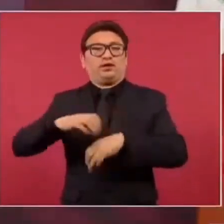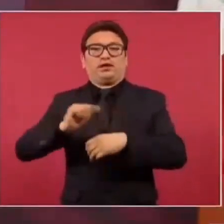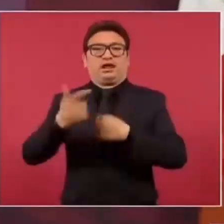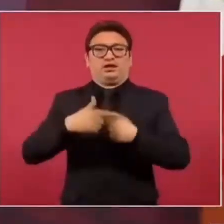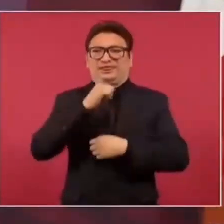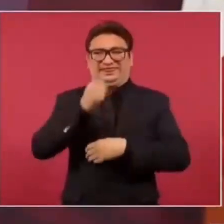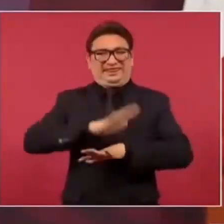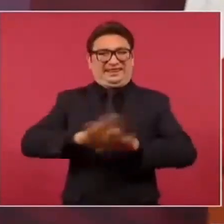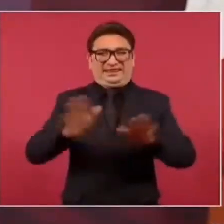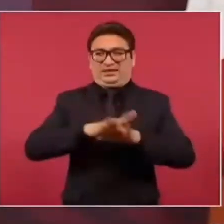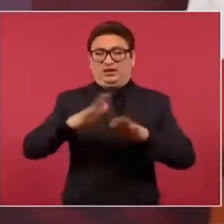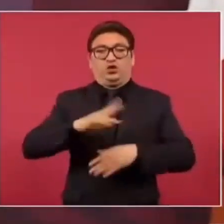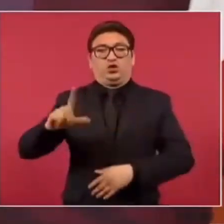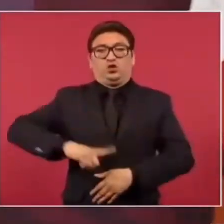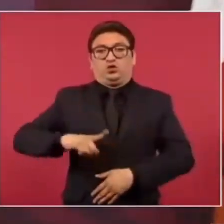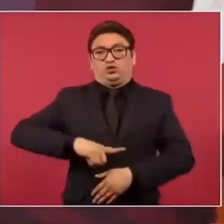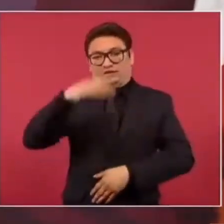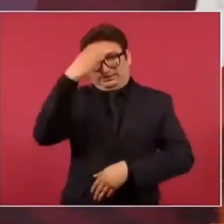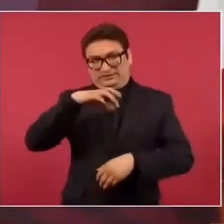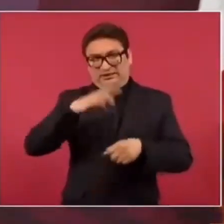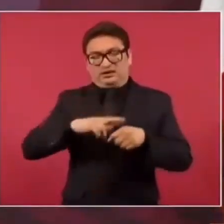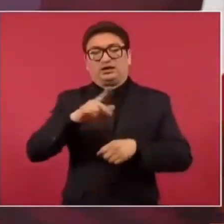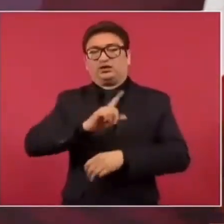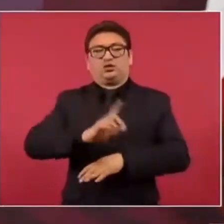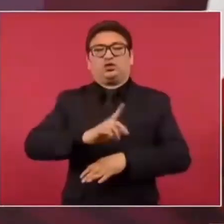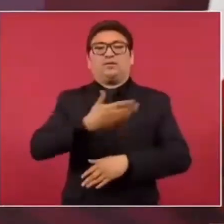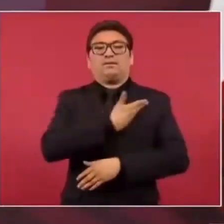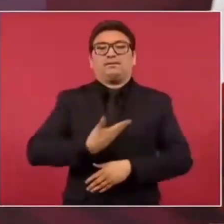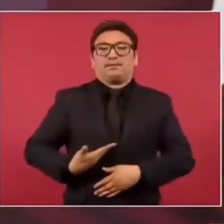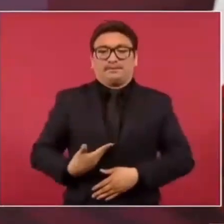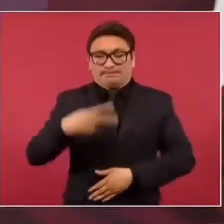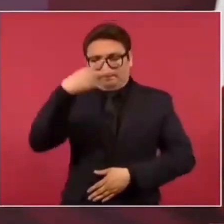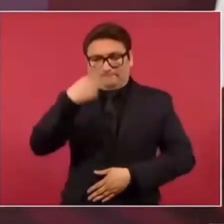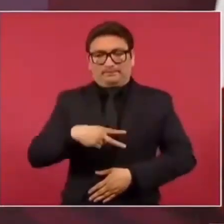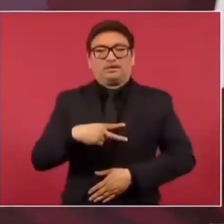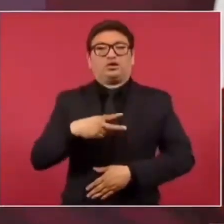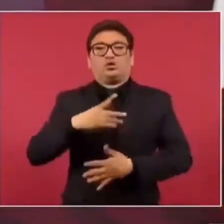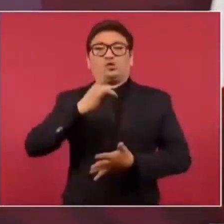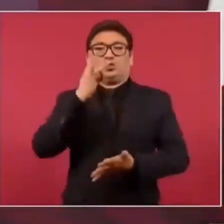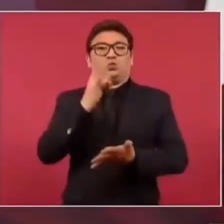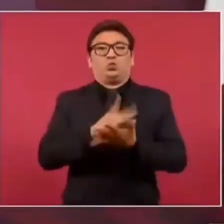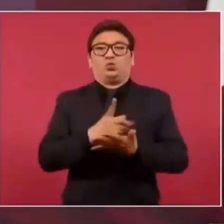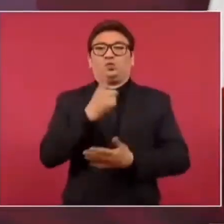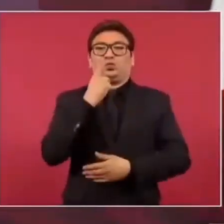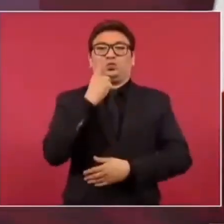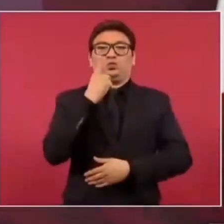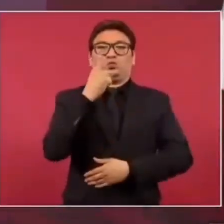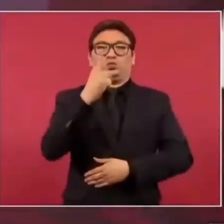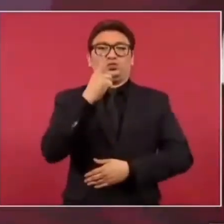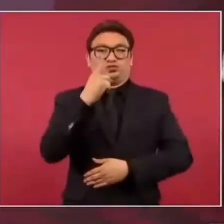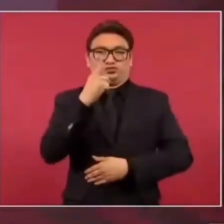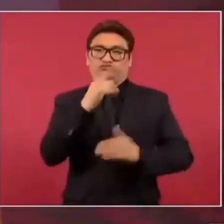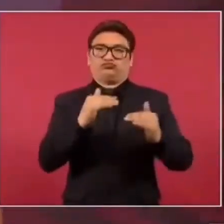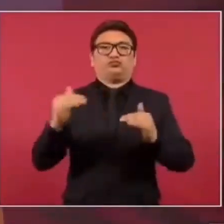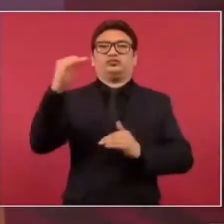ningún gobierno extranjero. El presidente de México solo tiene un amo.